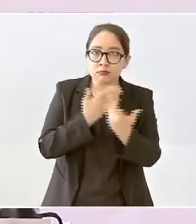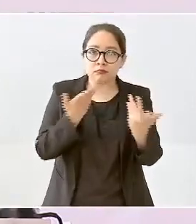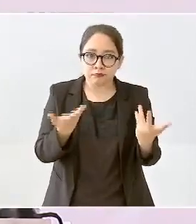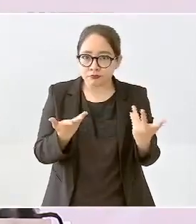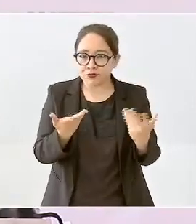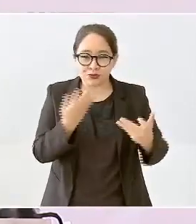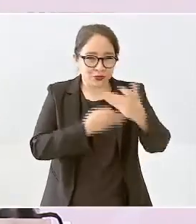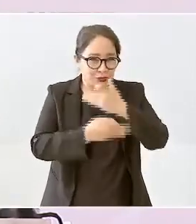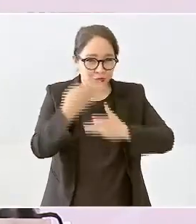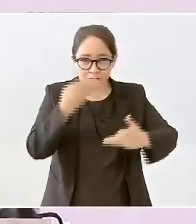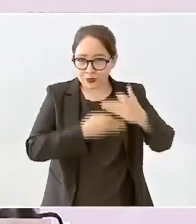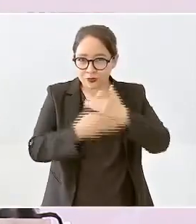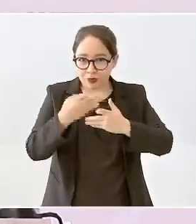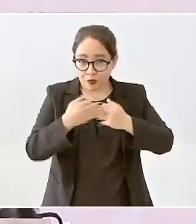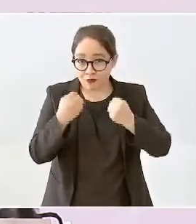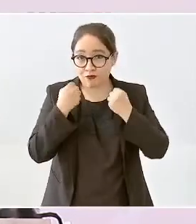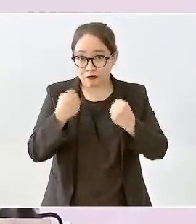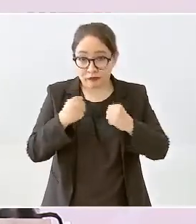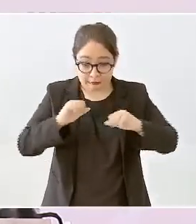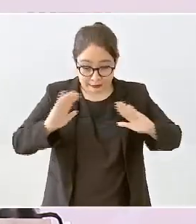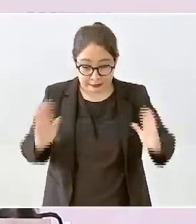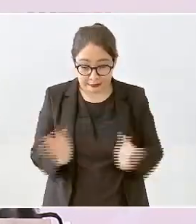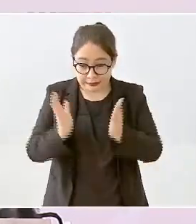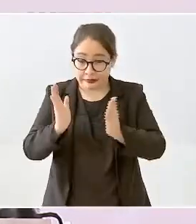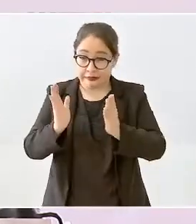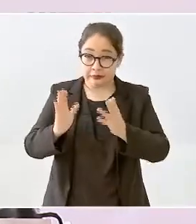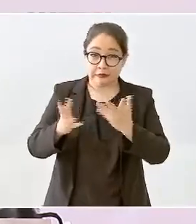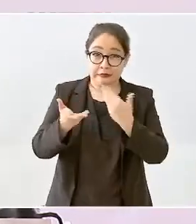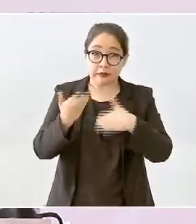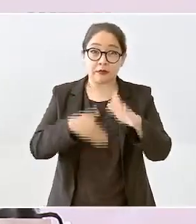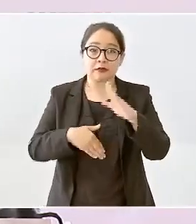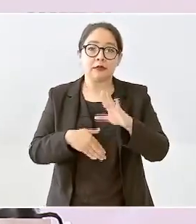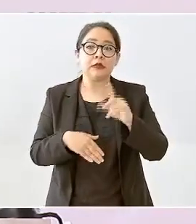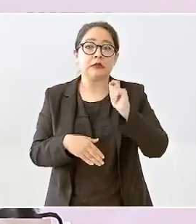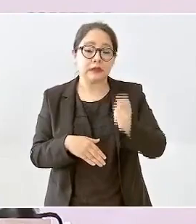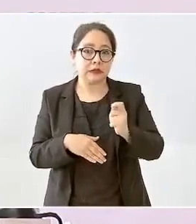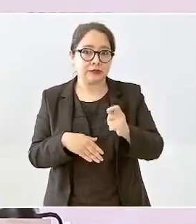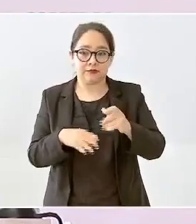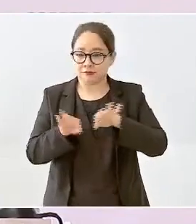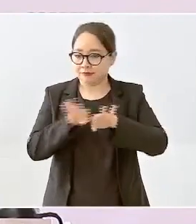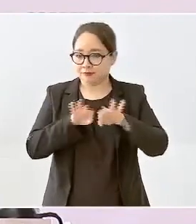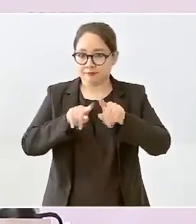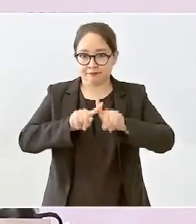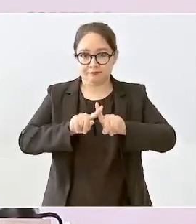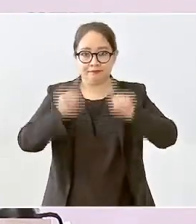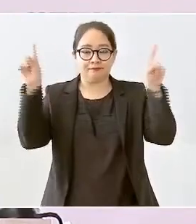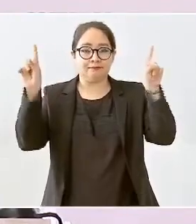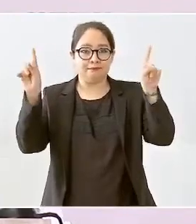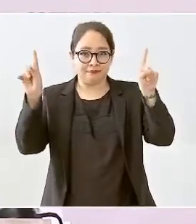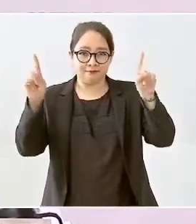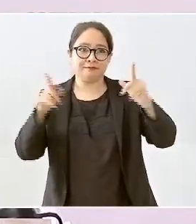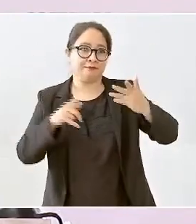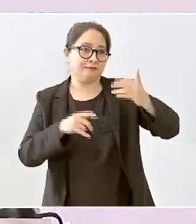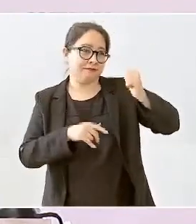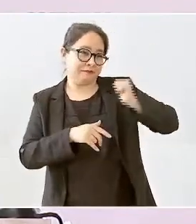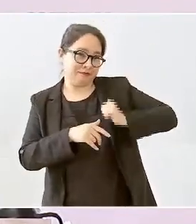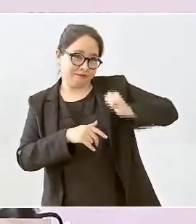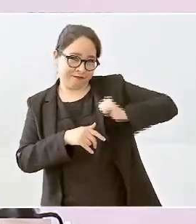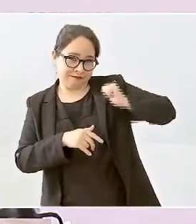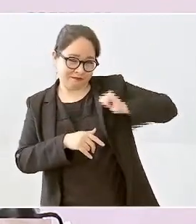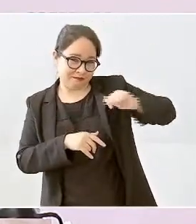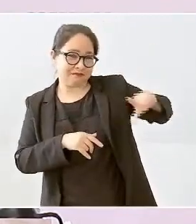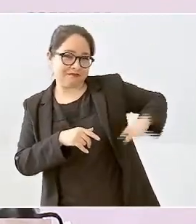y todo este impulso, incluso con una forma de trabajo muy diferente a las administraciones